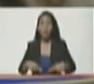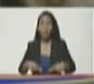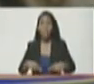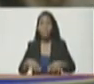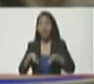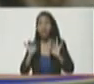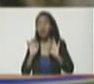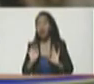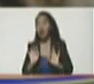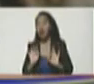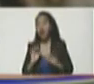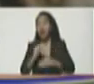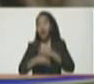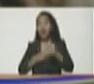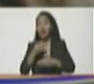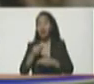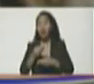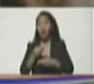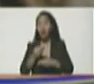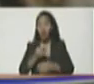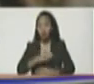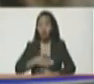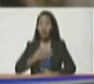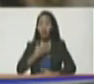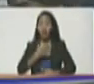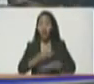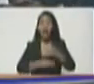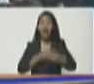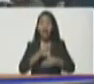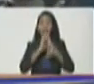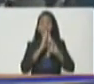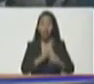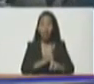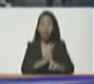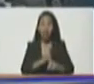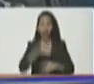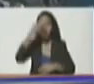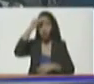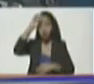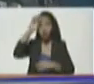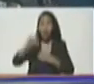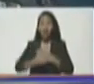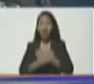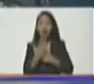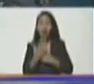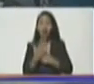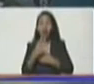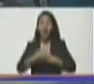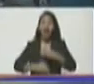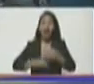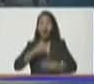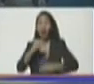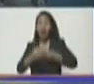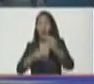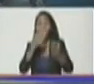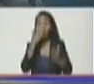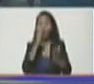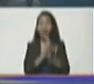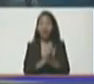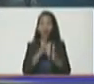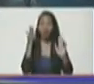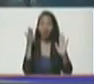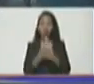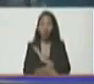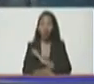hecho posible los resultados que Cuba y el ALBA hemos obtenido en el enfrentamiento a la